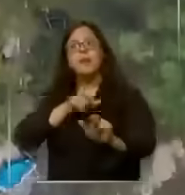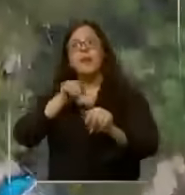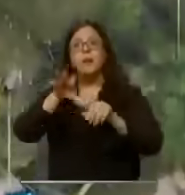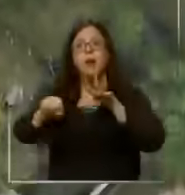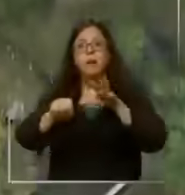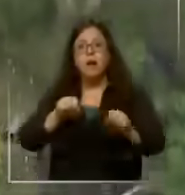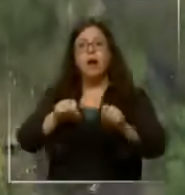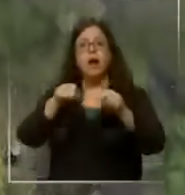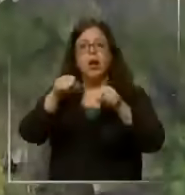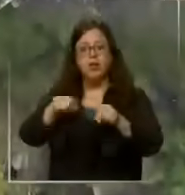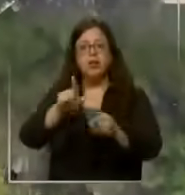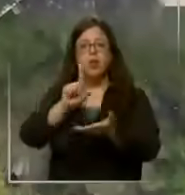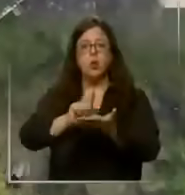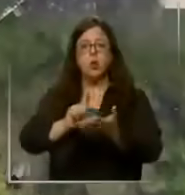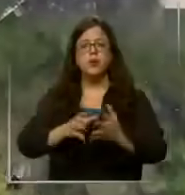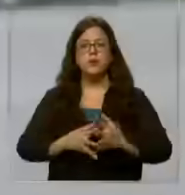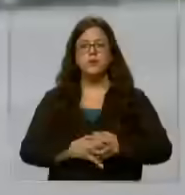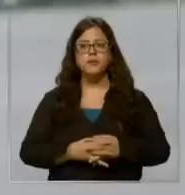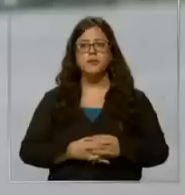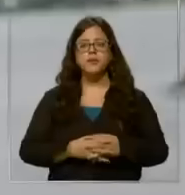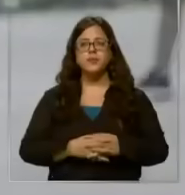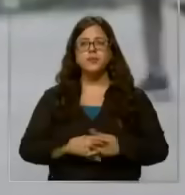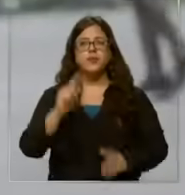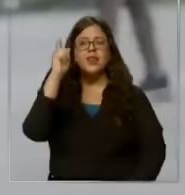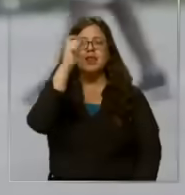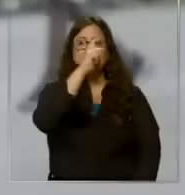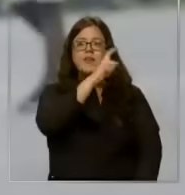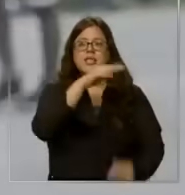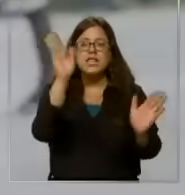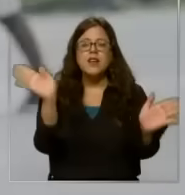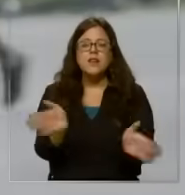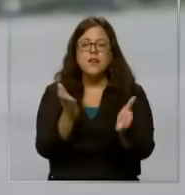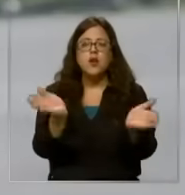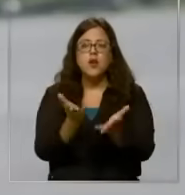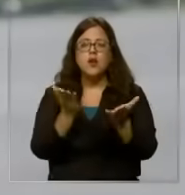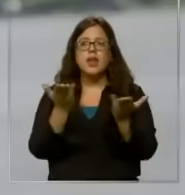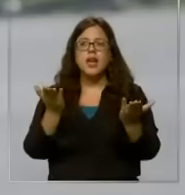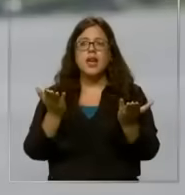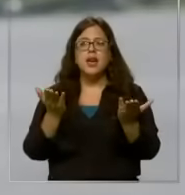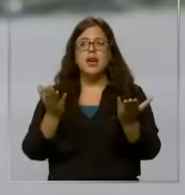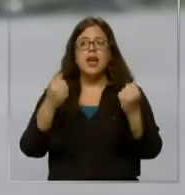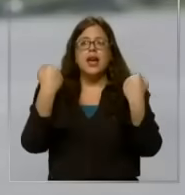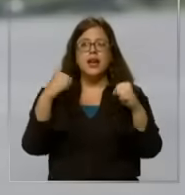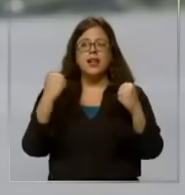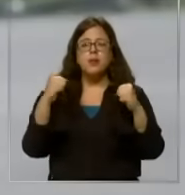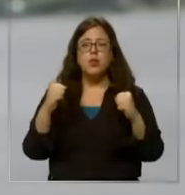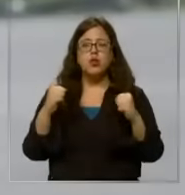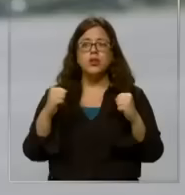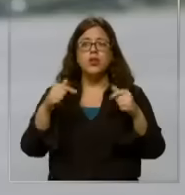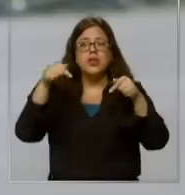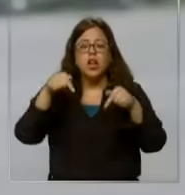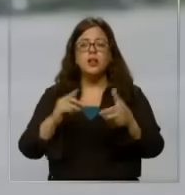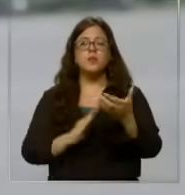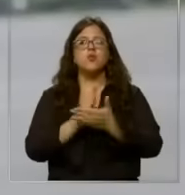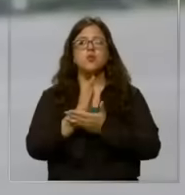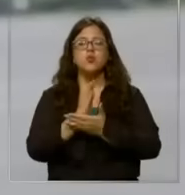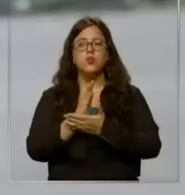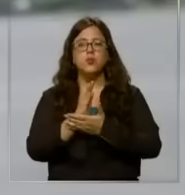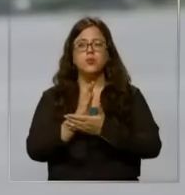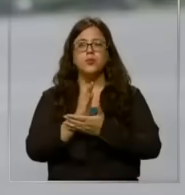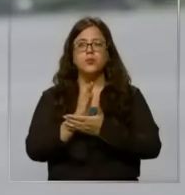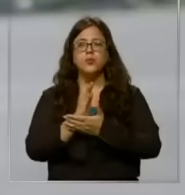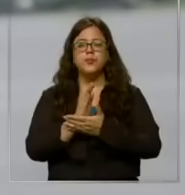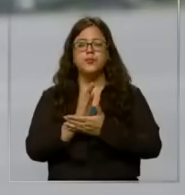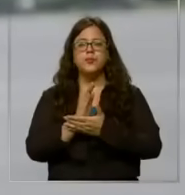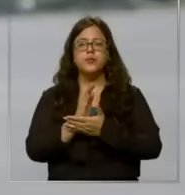tomen pedazos de este terreno. Nos cuesta mucho fomentar igual el deporte ahora que estamos iniciando